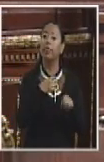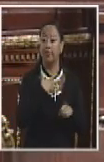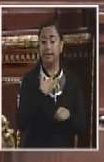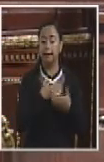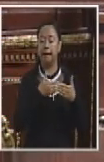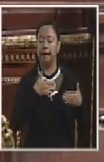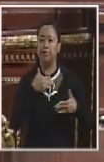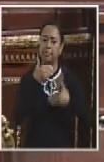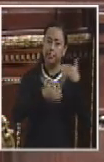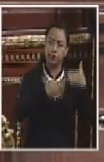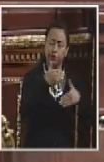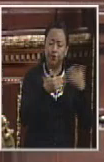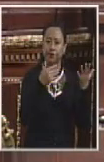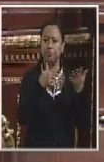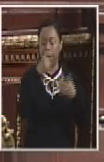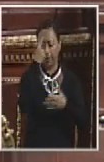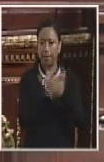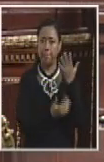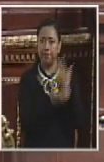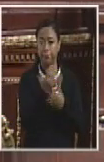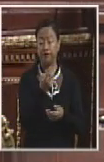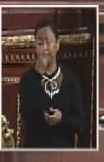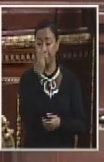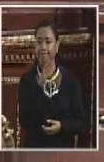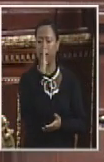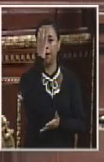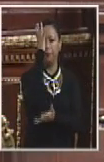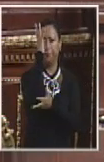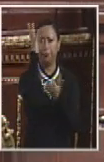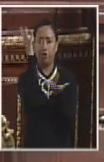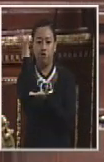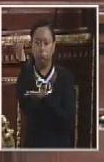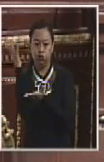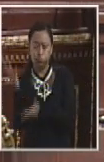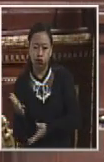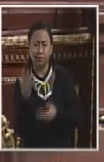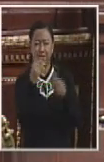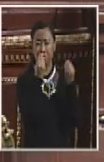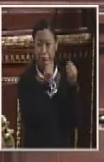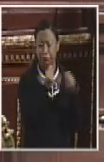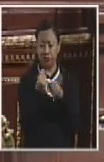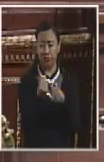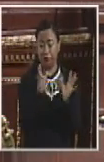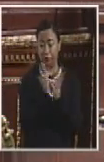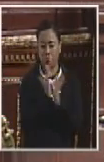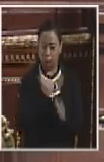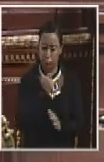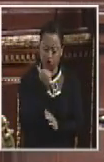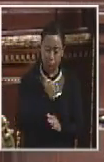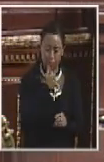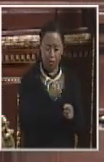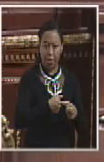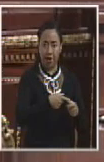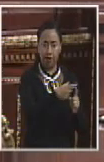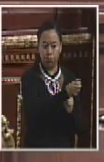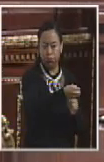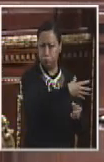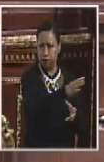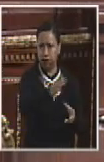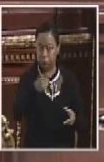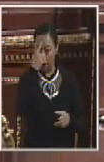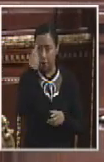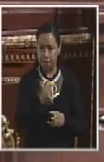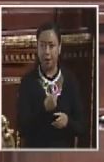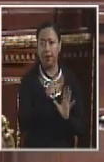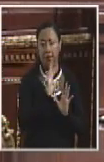que ha tenido como consecuencias la tala de árboles o la explotación de los cultivos para satisfacer su demanda. Por otro